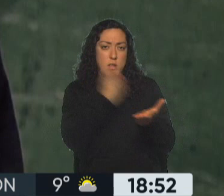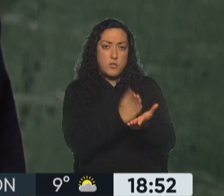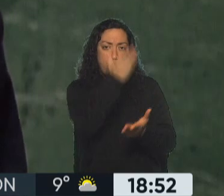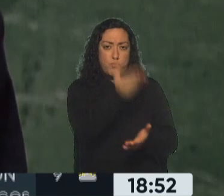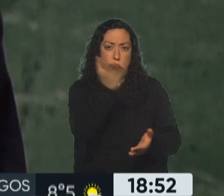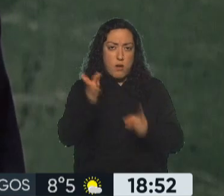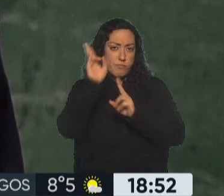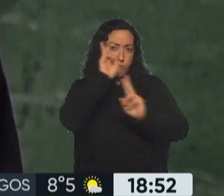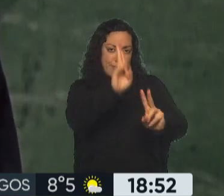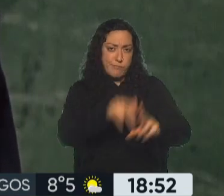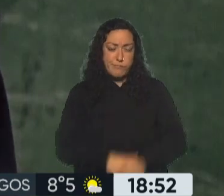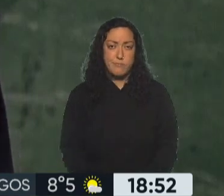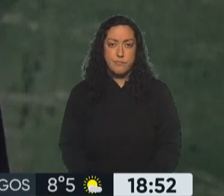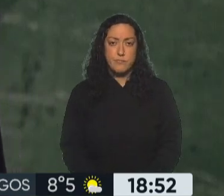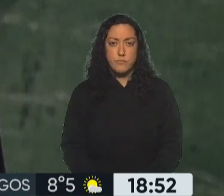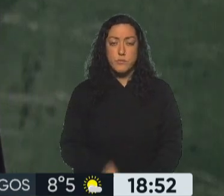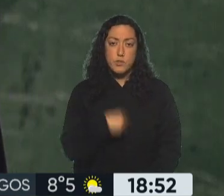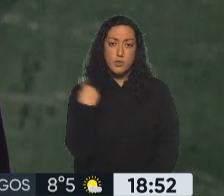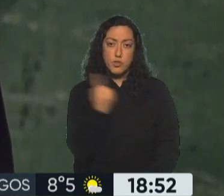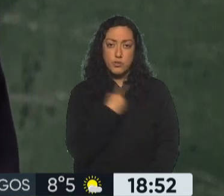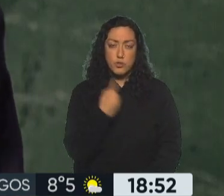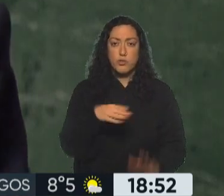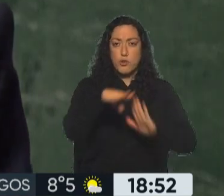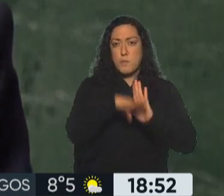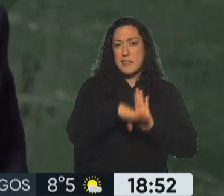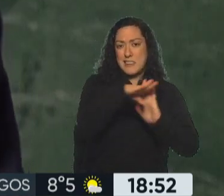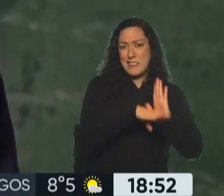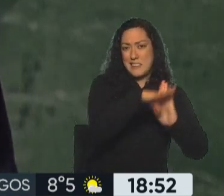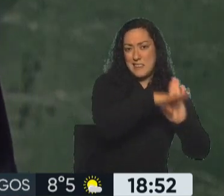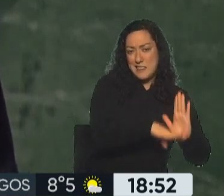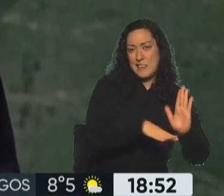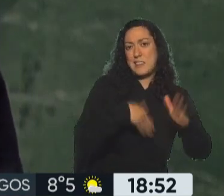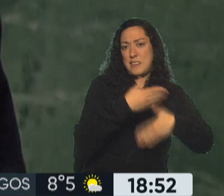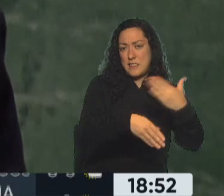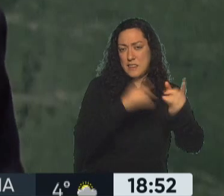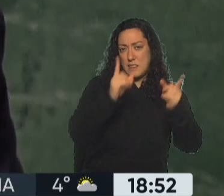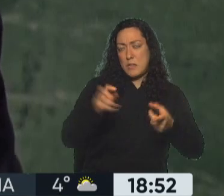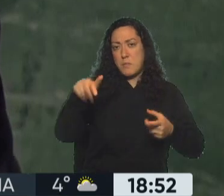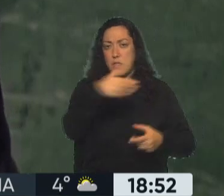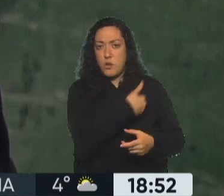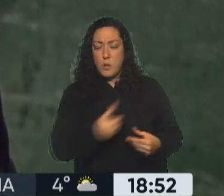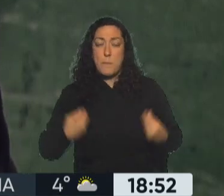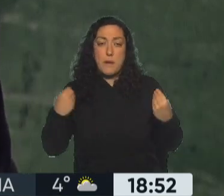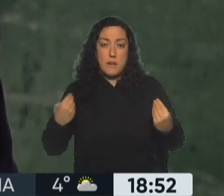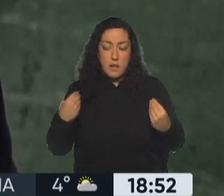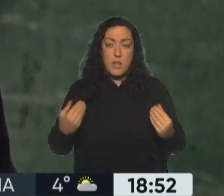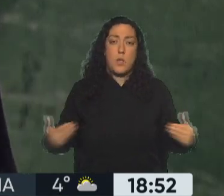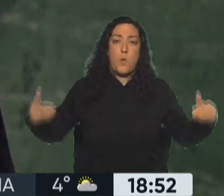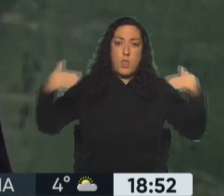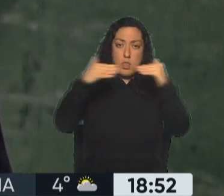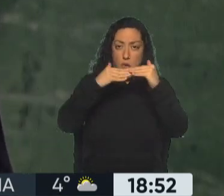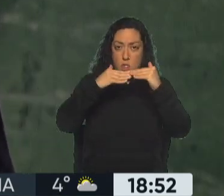humanos. Hemos desarrollado marcos normativos y políticas públicas para la promoción de la